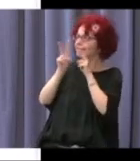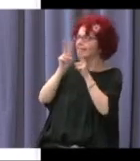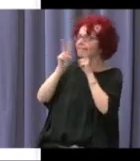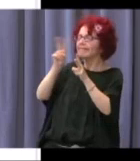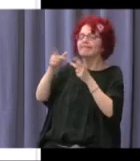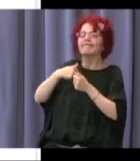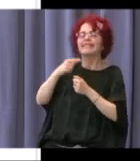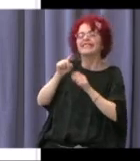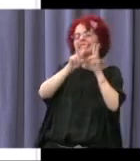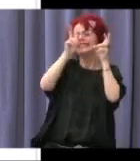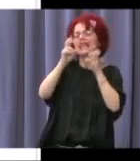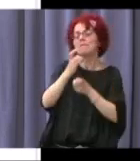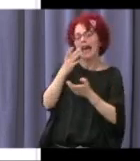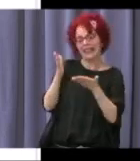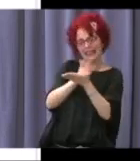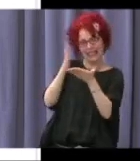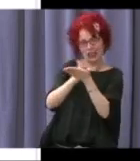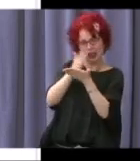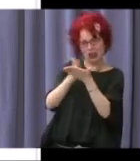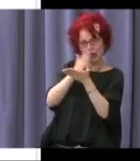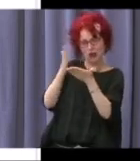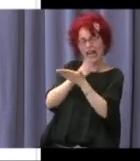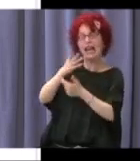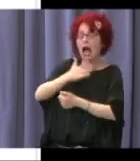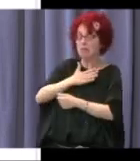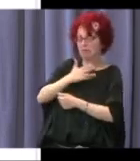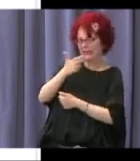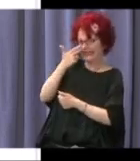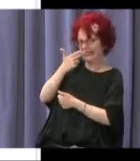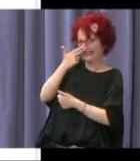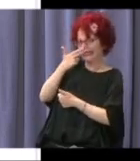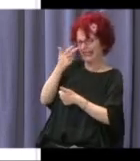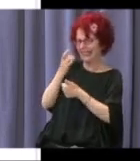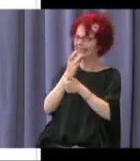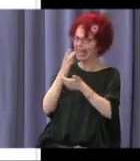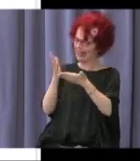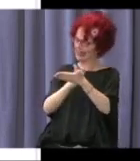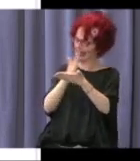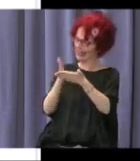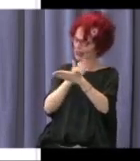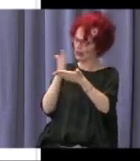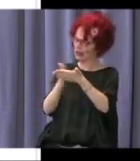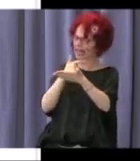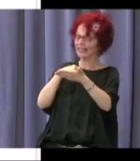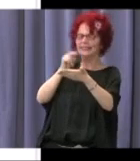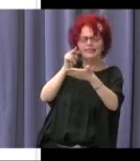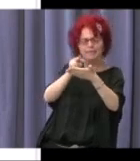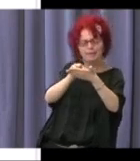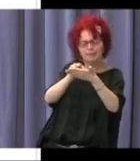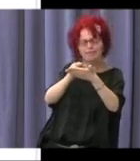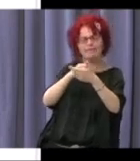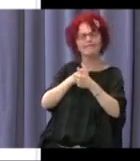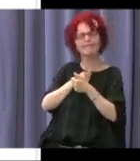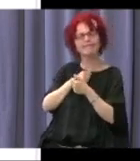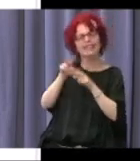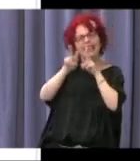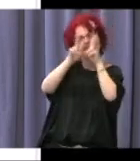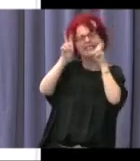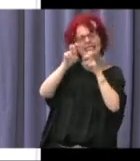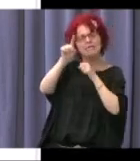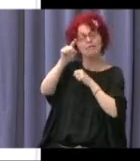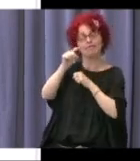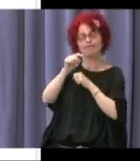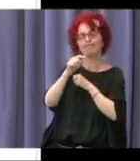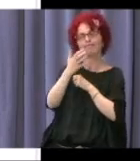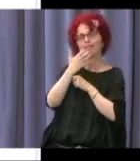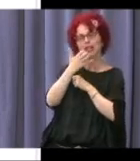del diccionario. Claro, yo soy lingüista y a mí me interesa mucho el diccionario. Y me interesaba mucho también quitar un prejuicio acerca del diccionario. Entonces